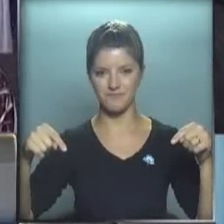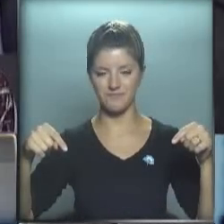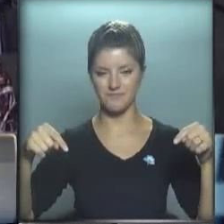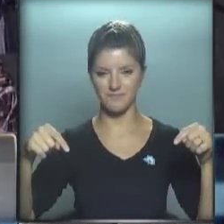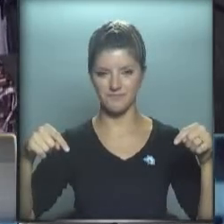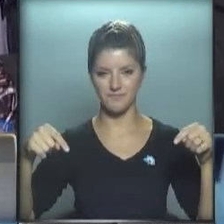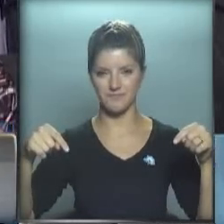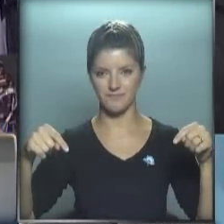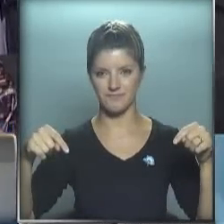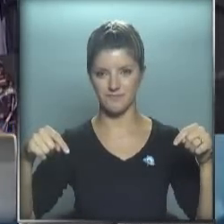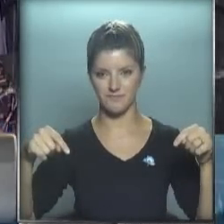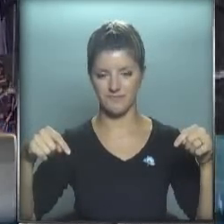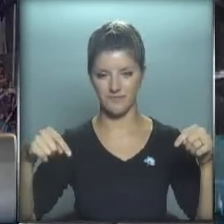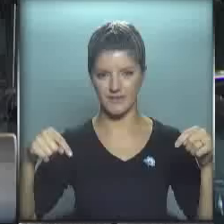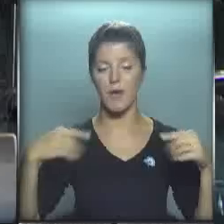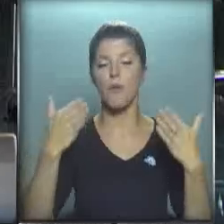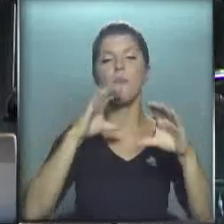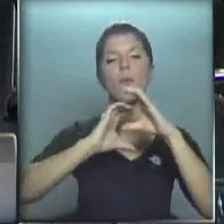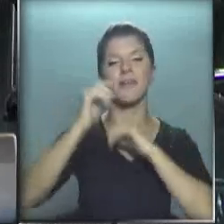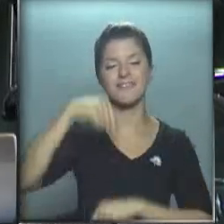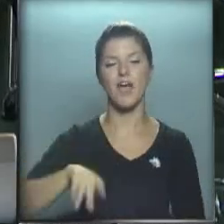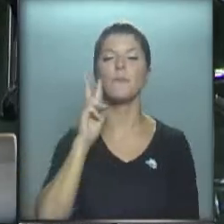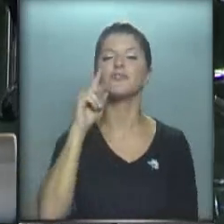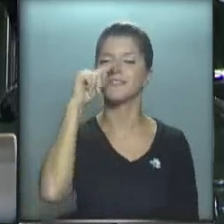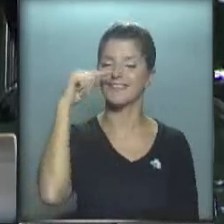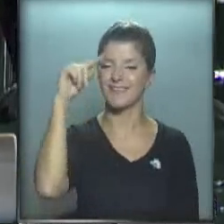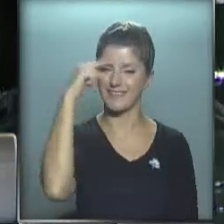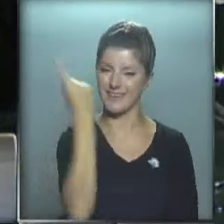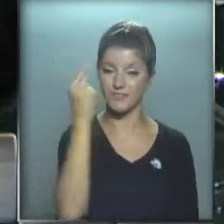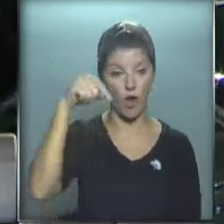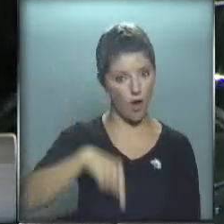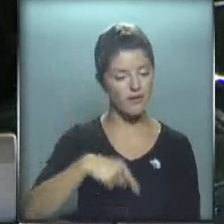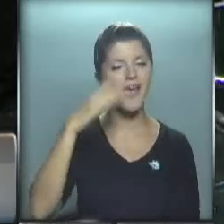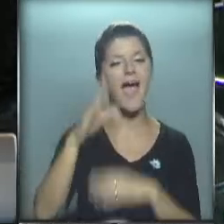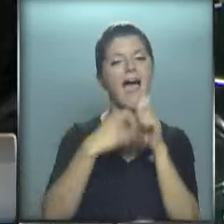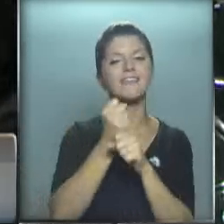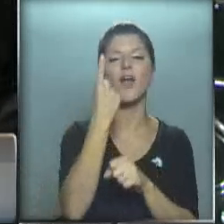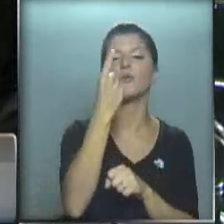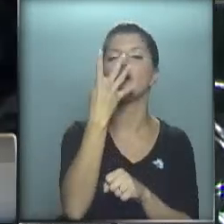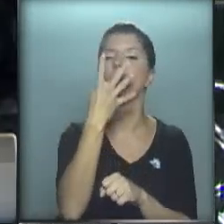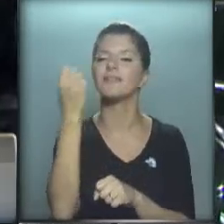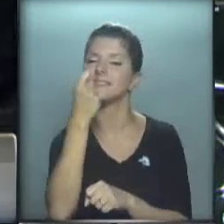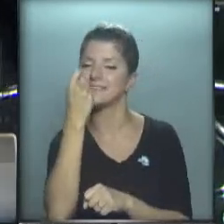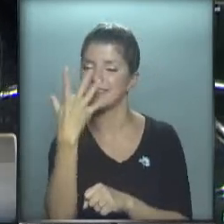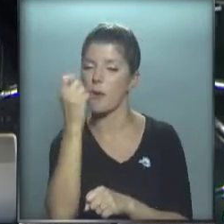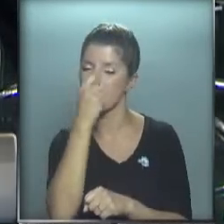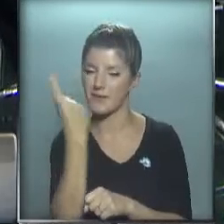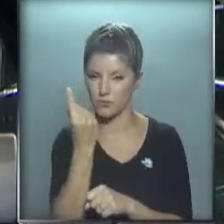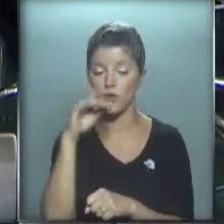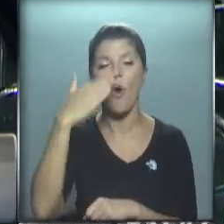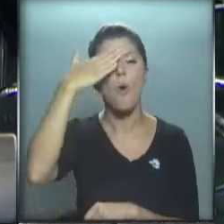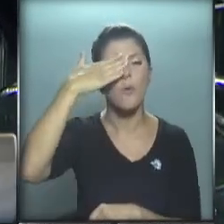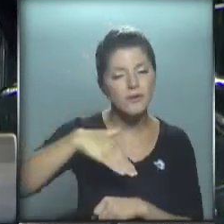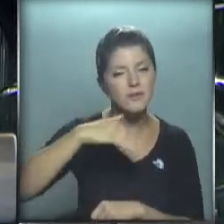0709 los teléfonos para comunicarse con visión 7 internacional recuerden hoy hasta las 133:45 atención último dato de la